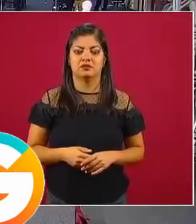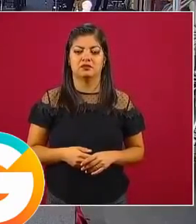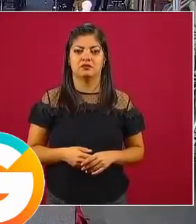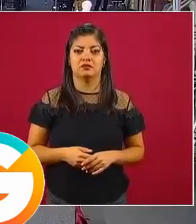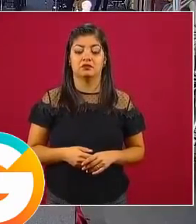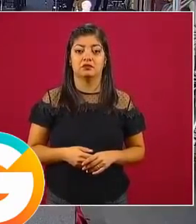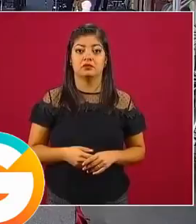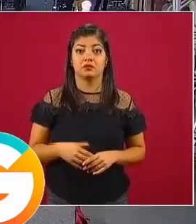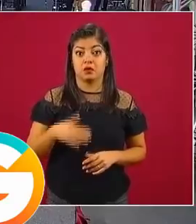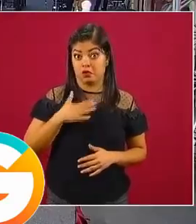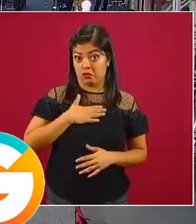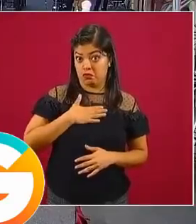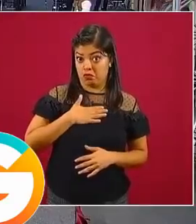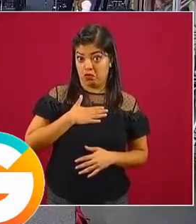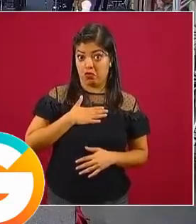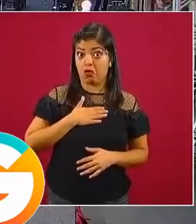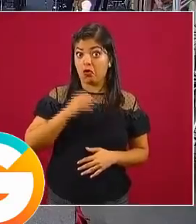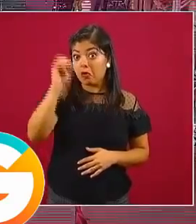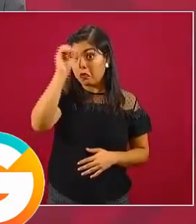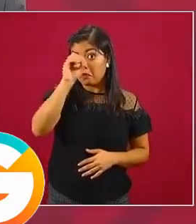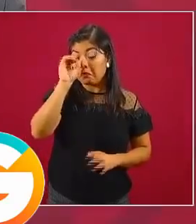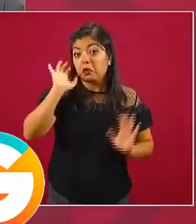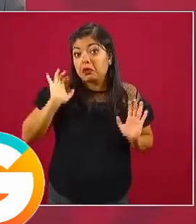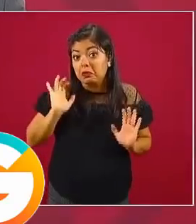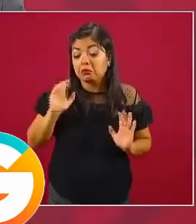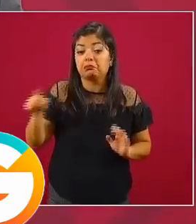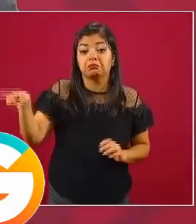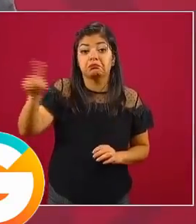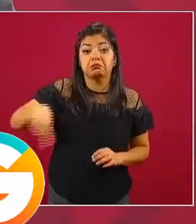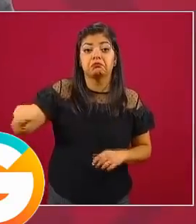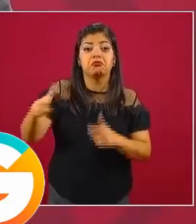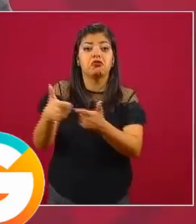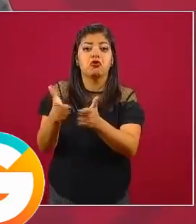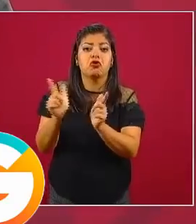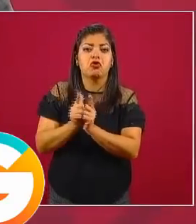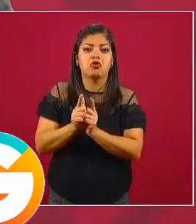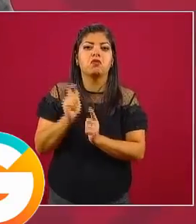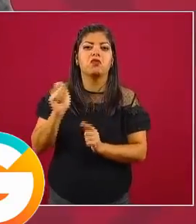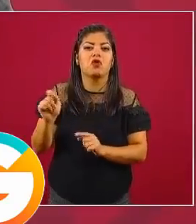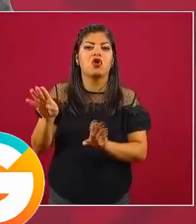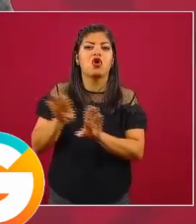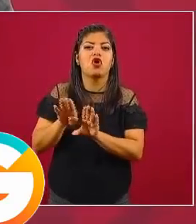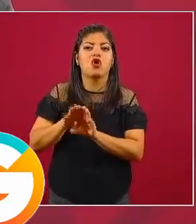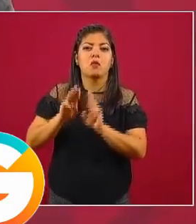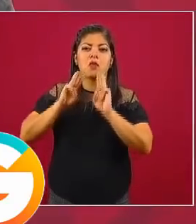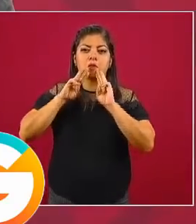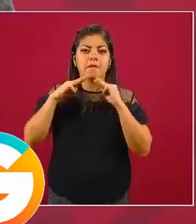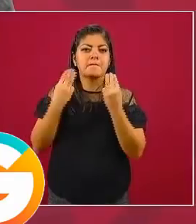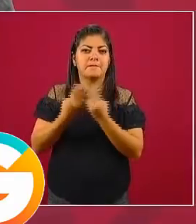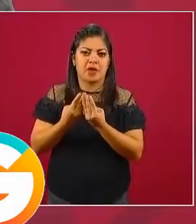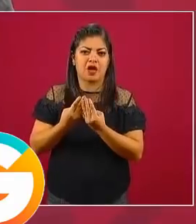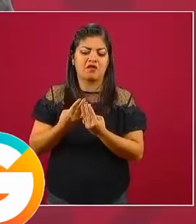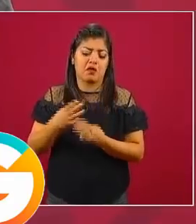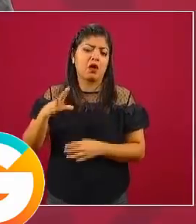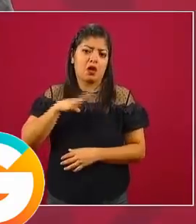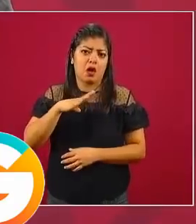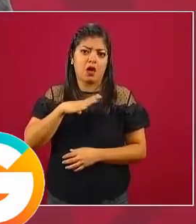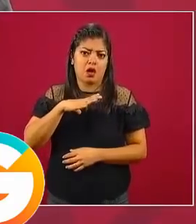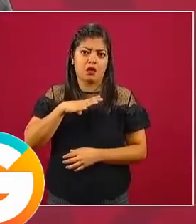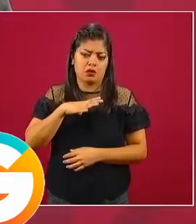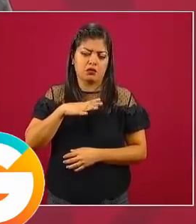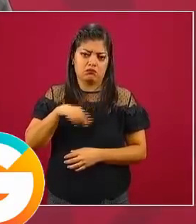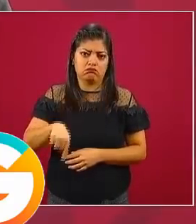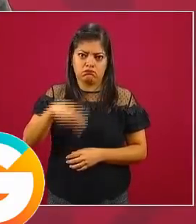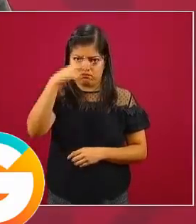Lo que opino, pues son grupos, ¿sí?, de la delincuencia que existen en el